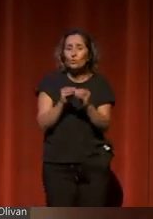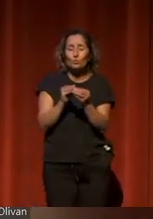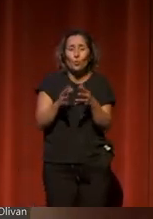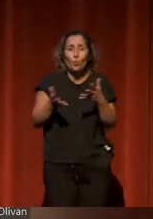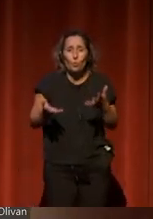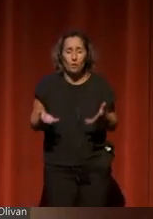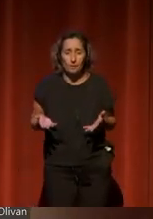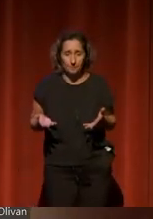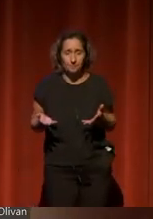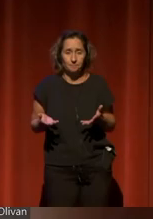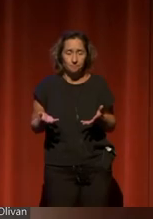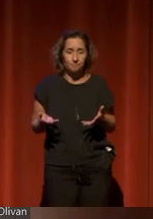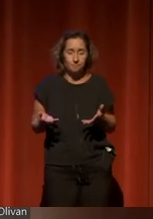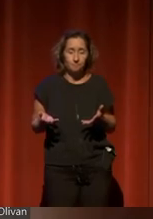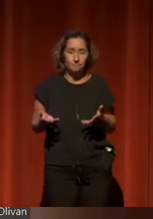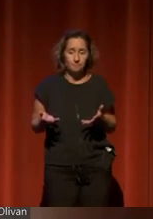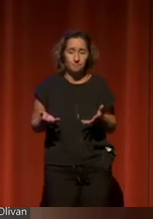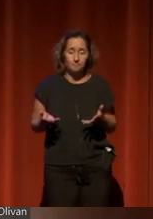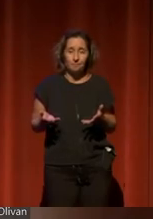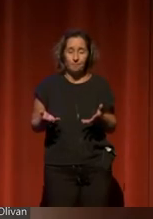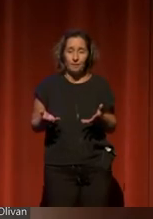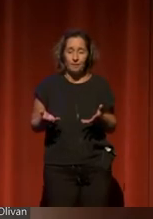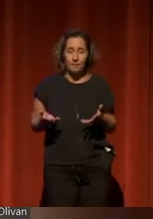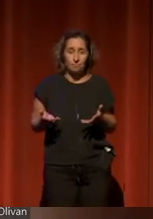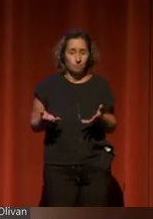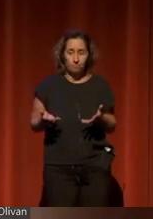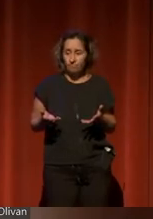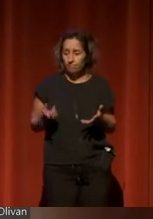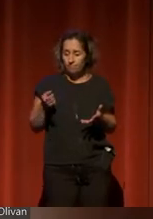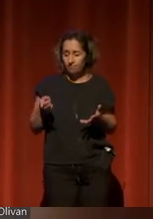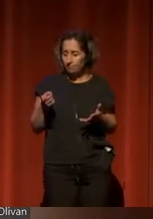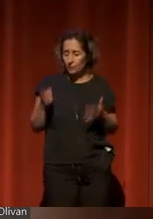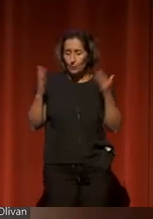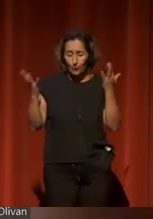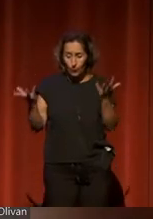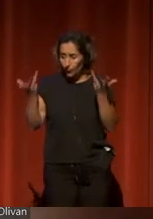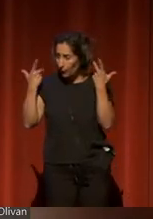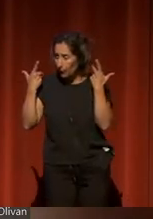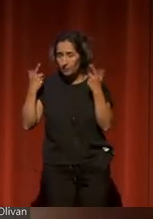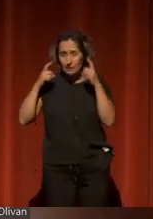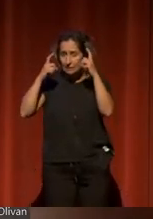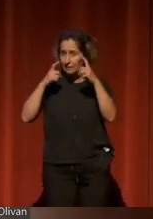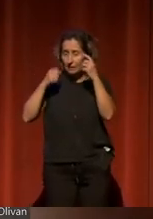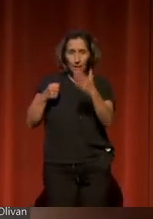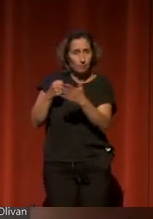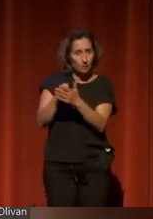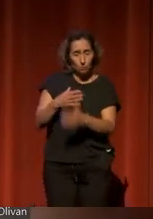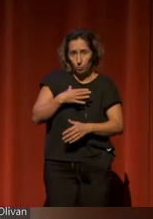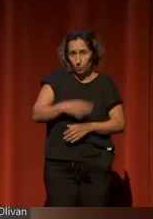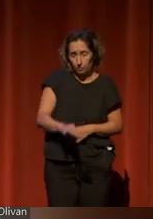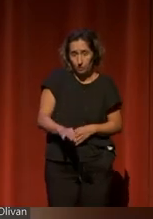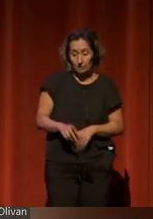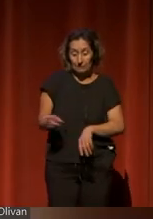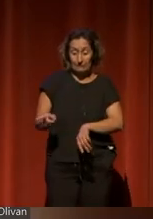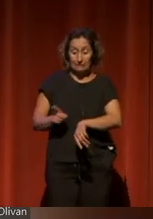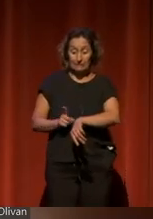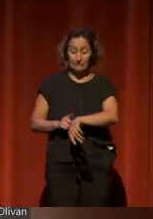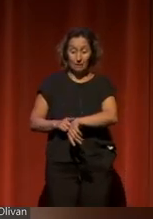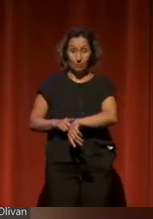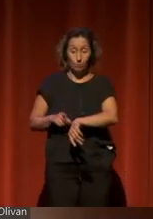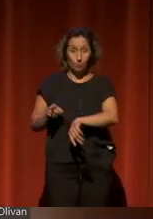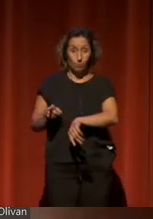intentar agilizar lo más posible y dedicarle a veces un tiempo a ahorrar ese tiempo